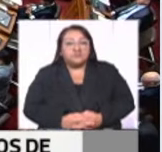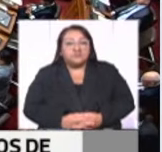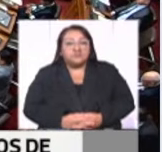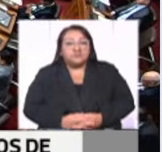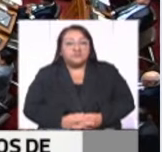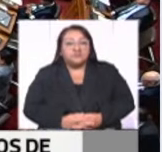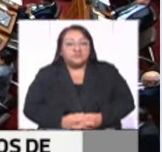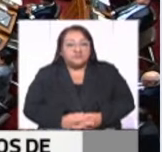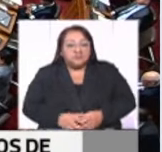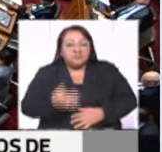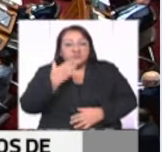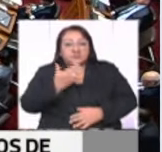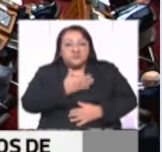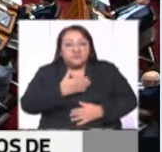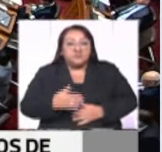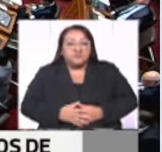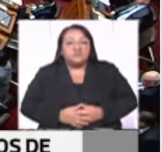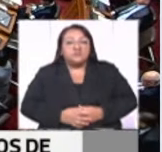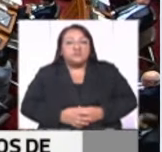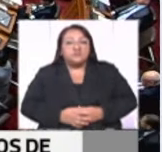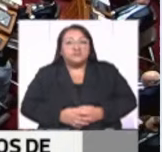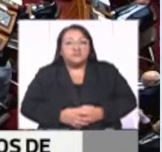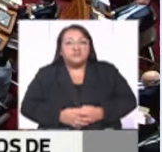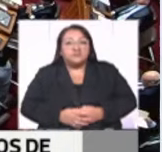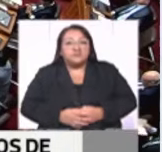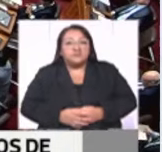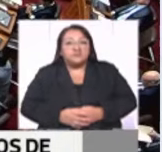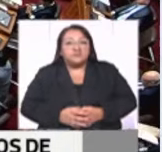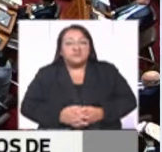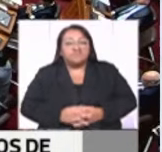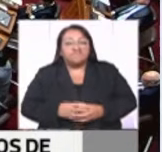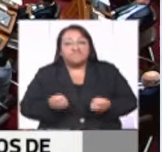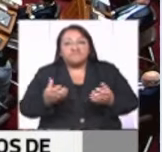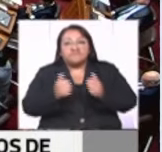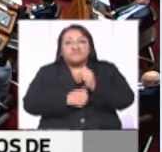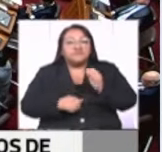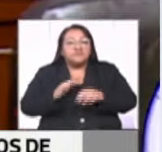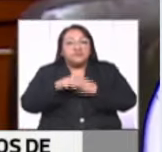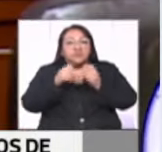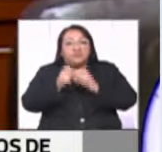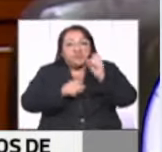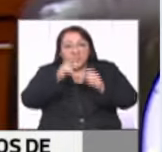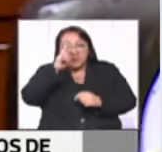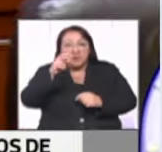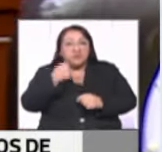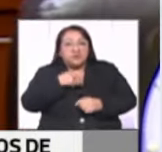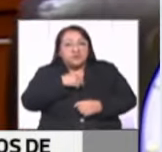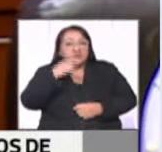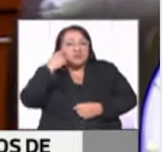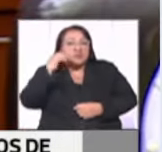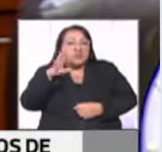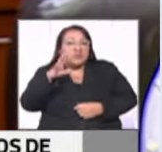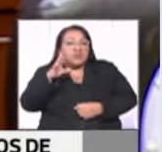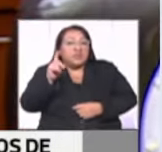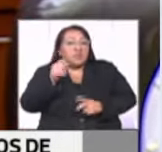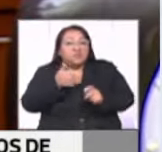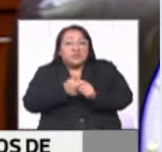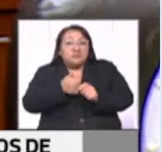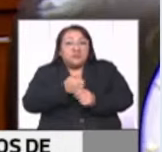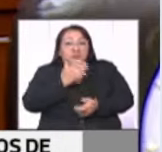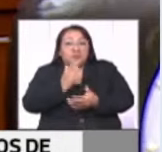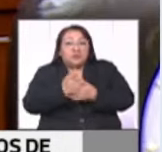Gracias, señor presidente. Hermanos peruanos, sabemos perfectamente que la misma